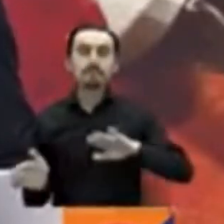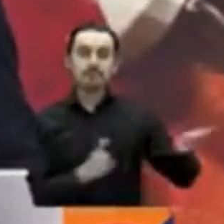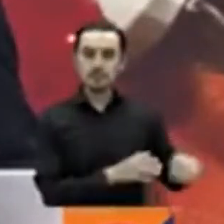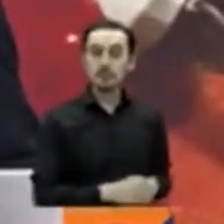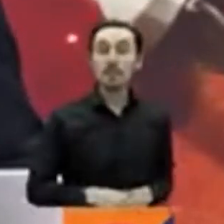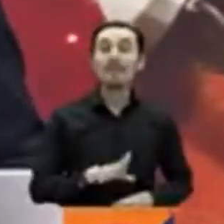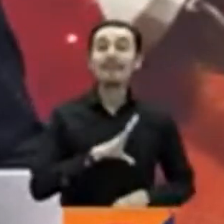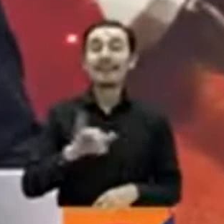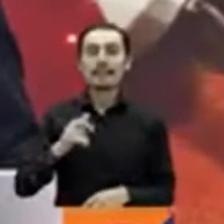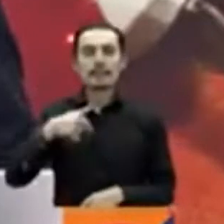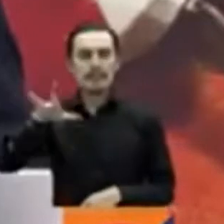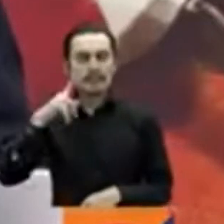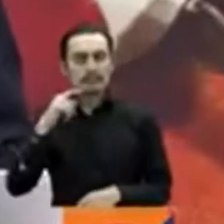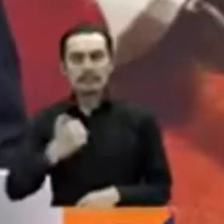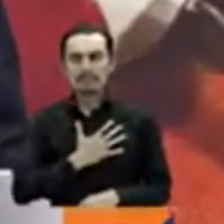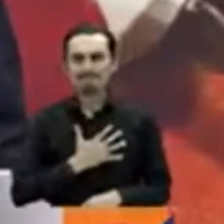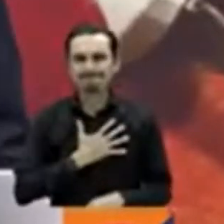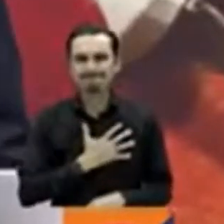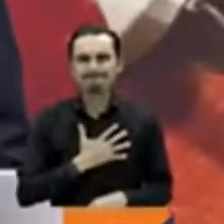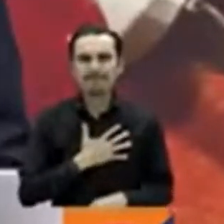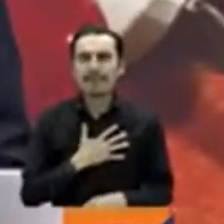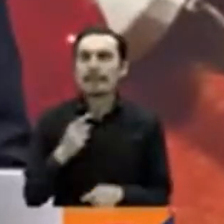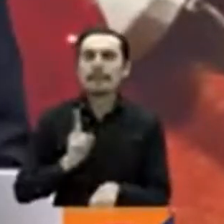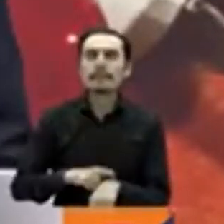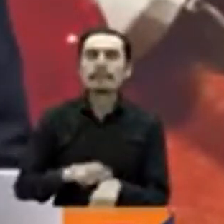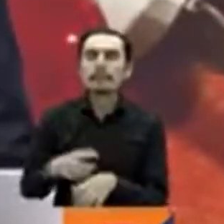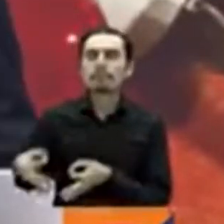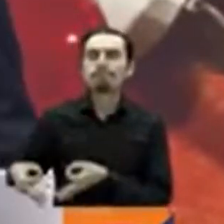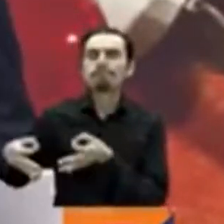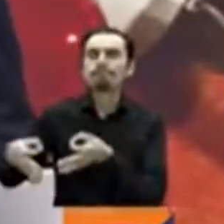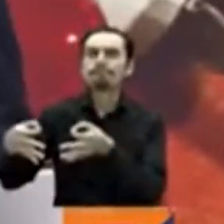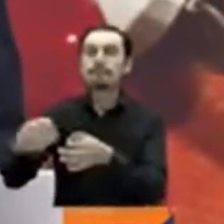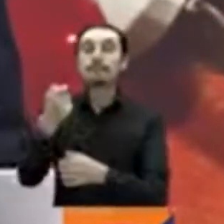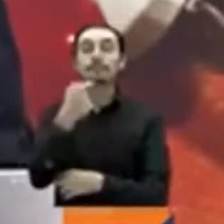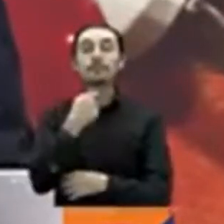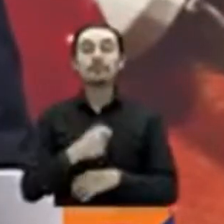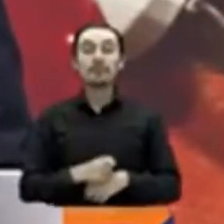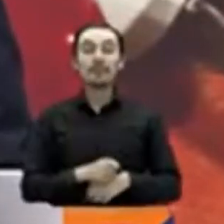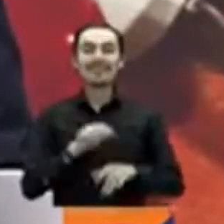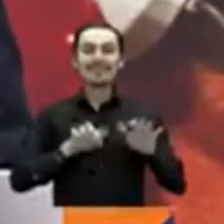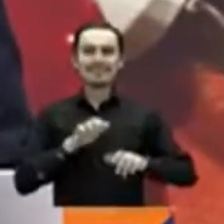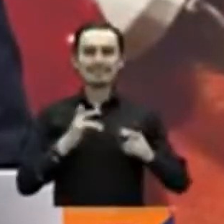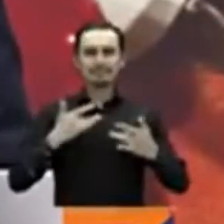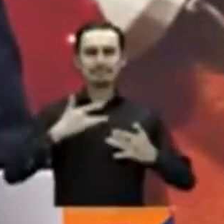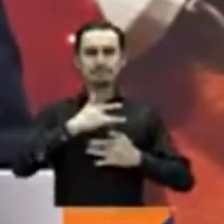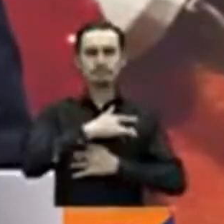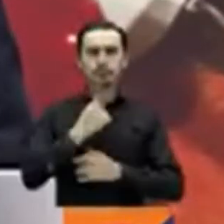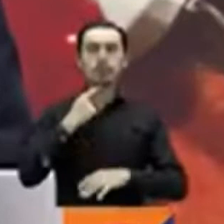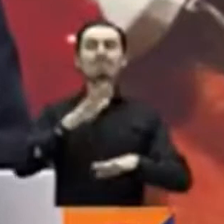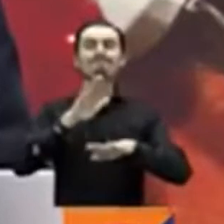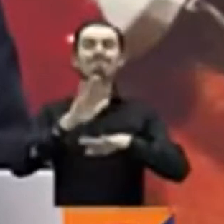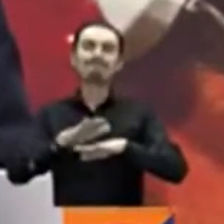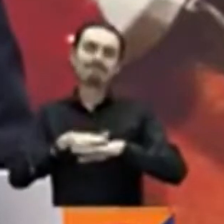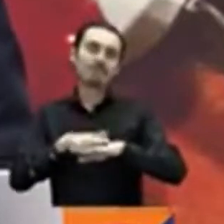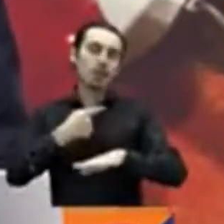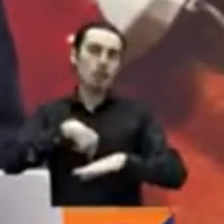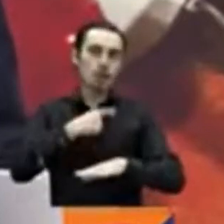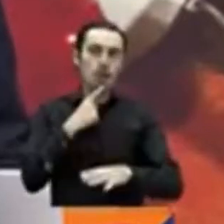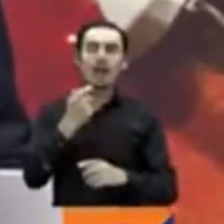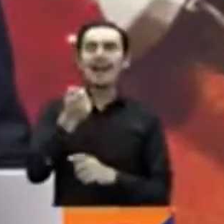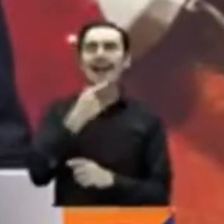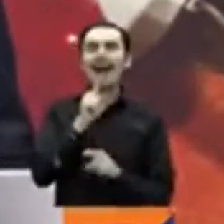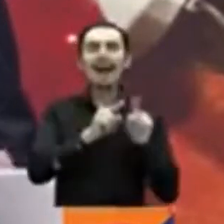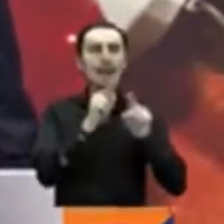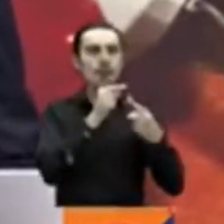de los usuarios de las EPS por la demora en la entrega de medicamentos. La Secretaría de Salud de la ciudad emitió una alerta por la escasez de